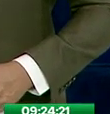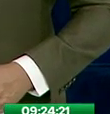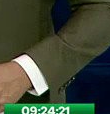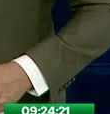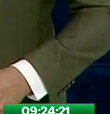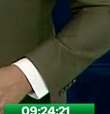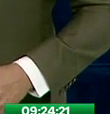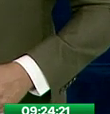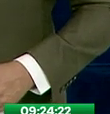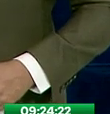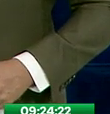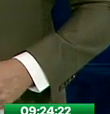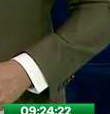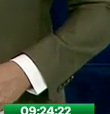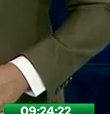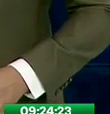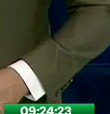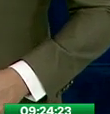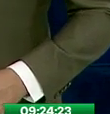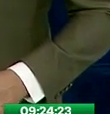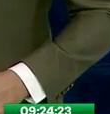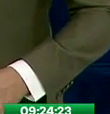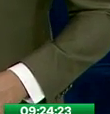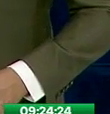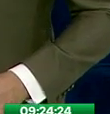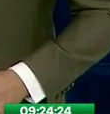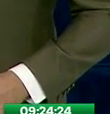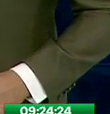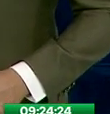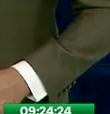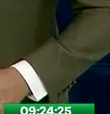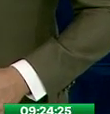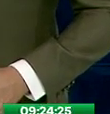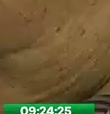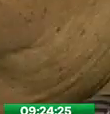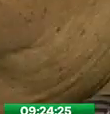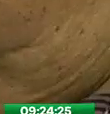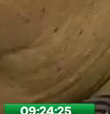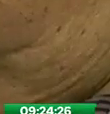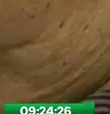ajustaron algunos requisitos para facilitar la entrega del crédito